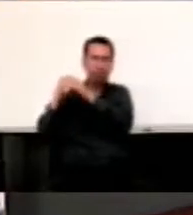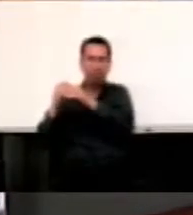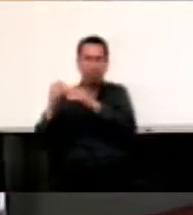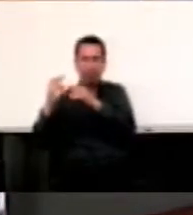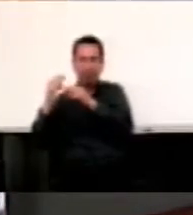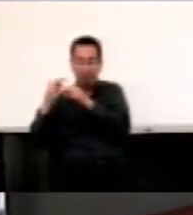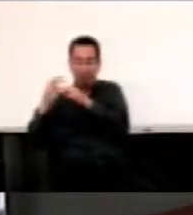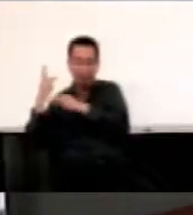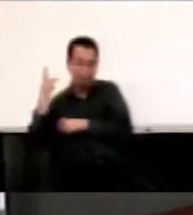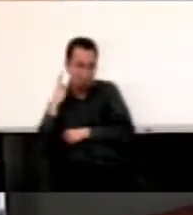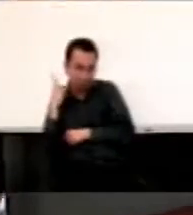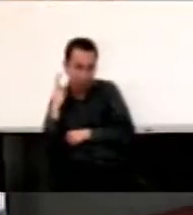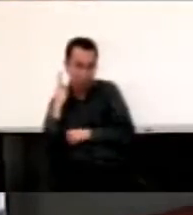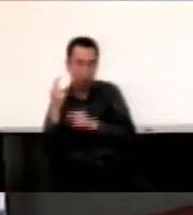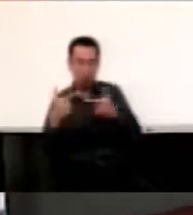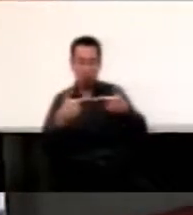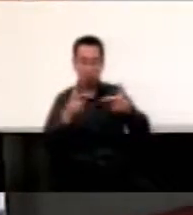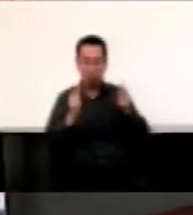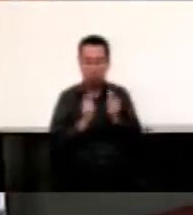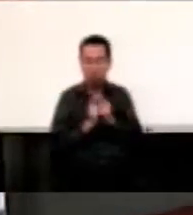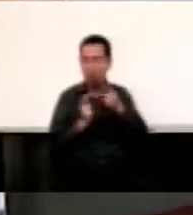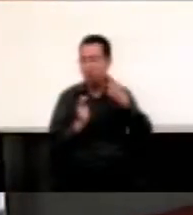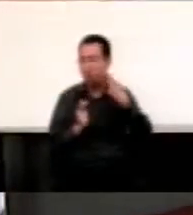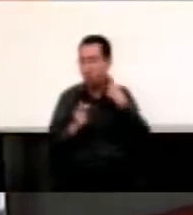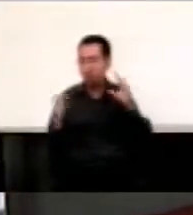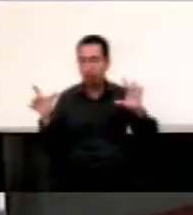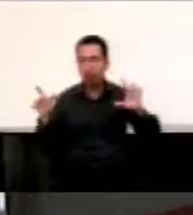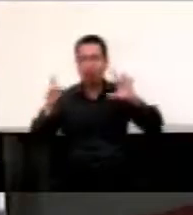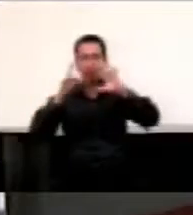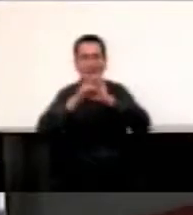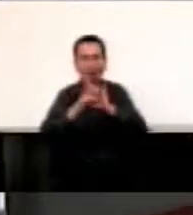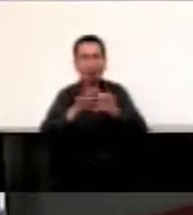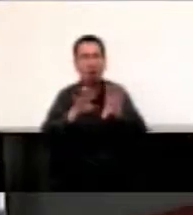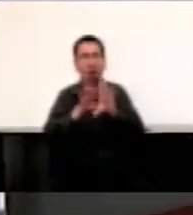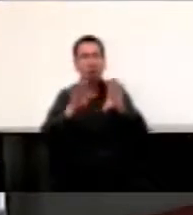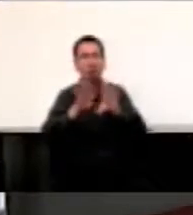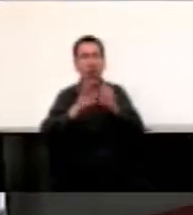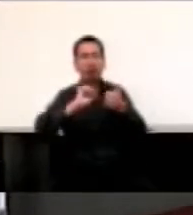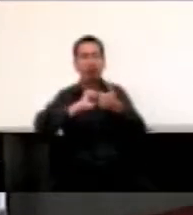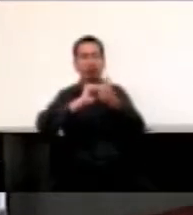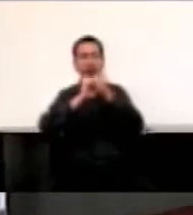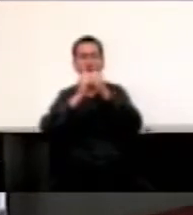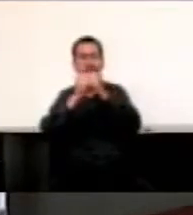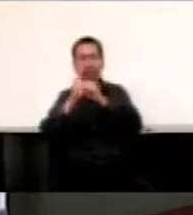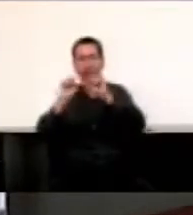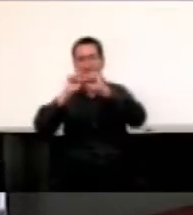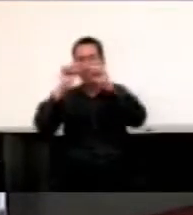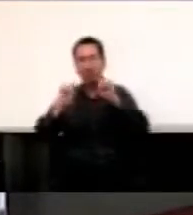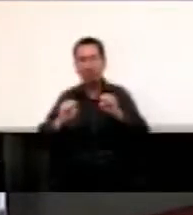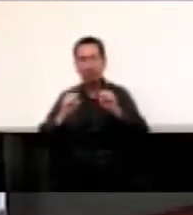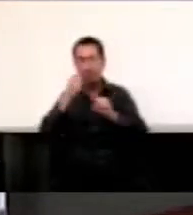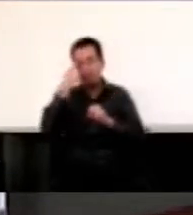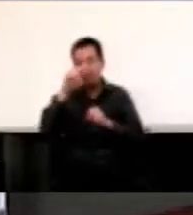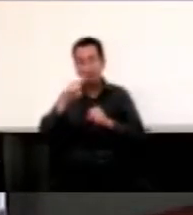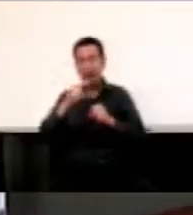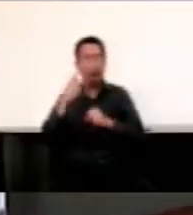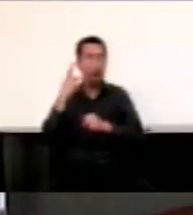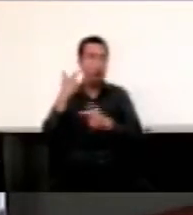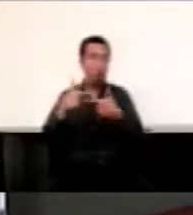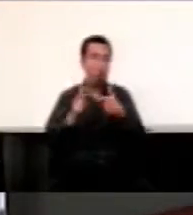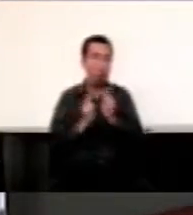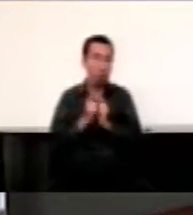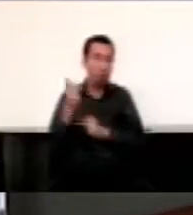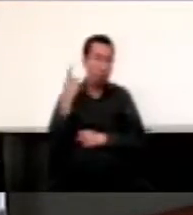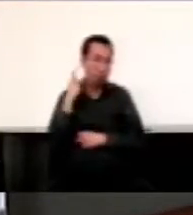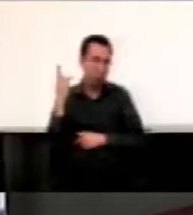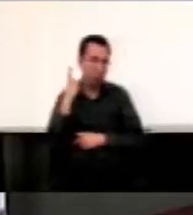partidos, con el surgimiento de los partidos, con la transformación del sistema de partidos. No podemos explicar